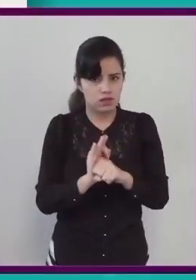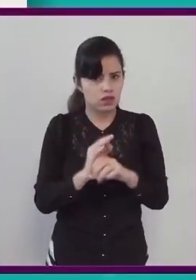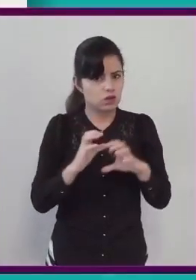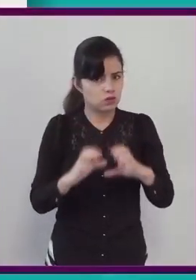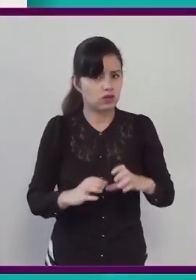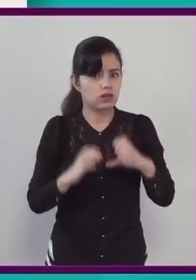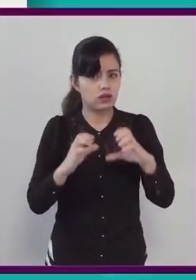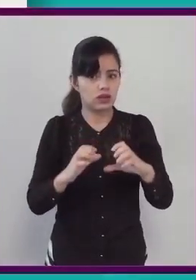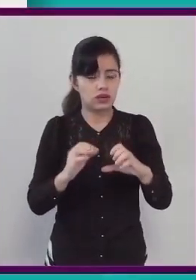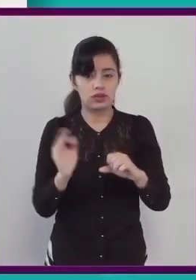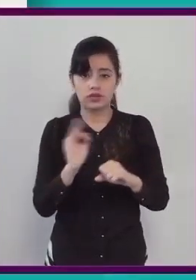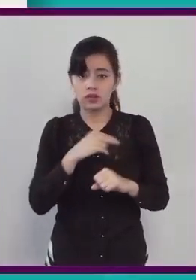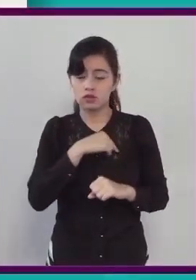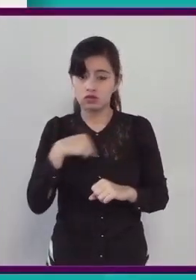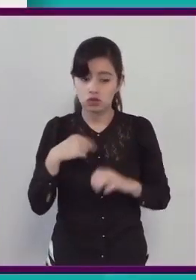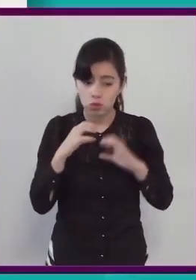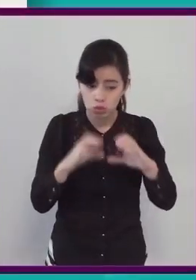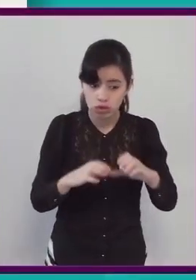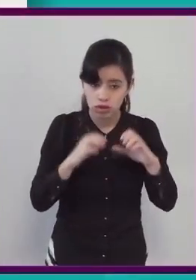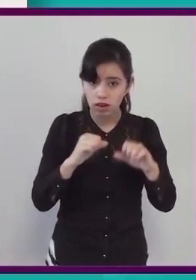vienen no les va a tocar.